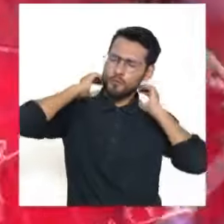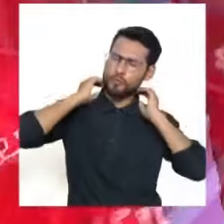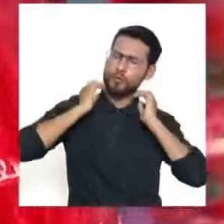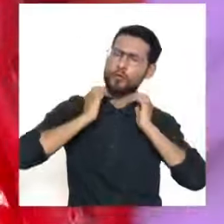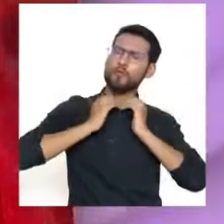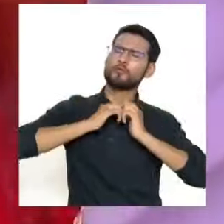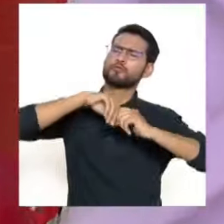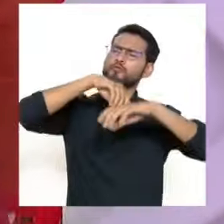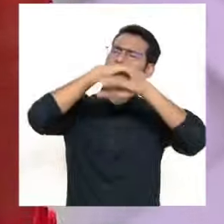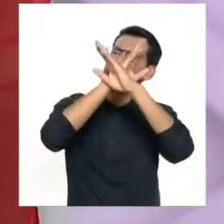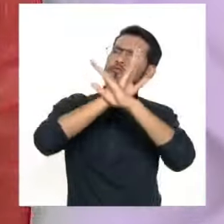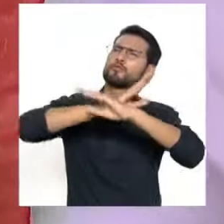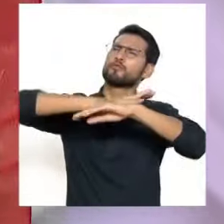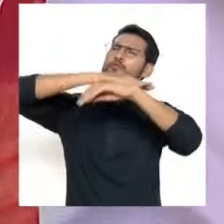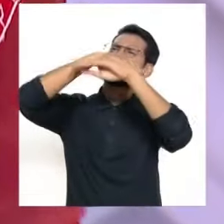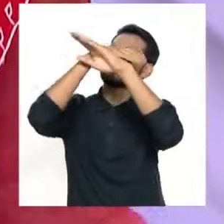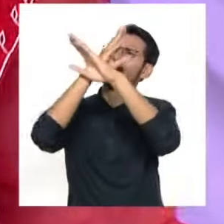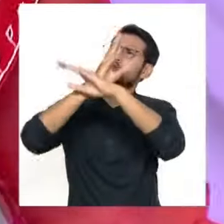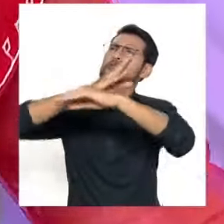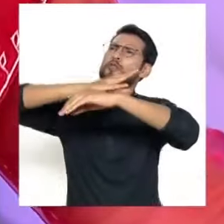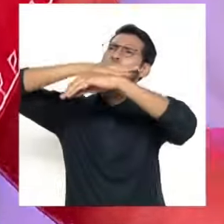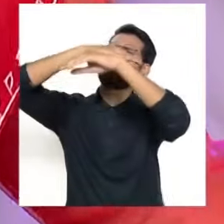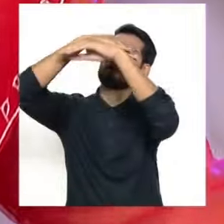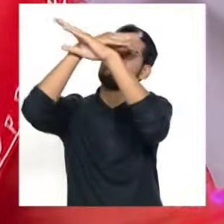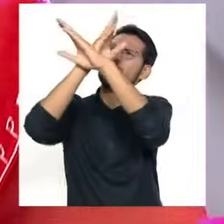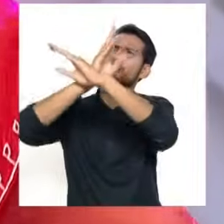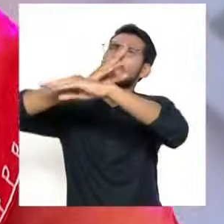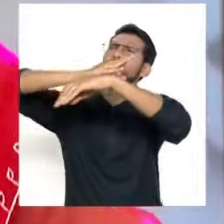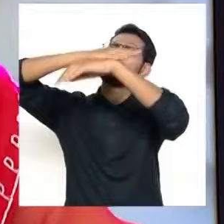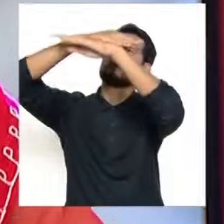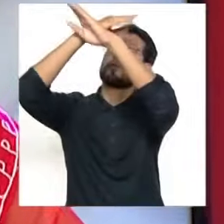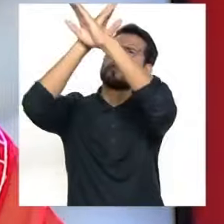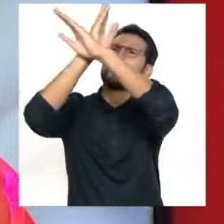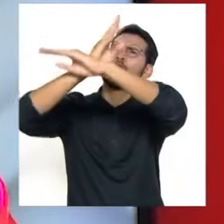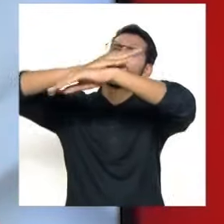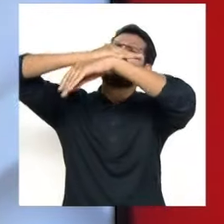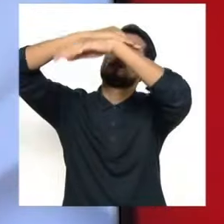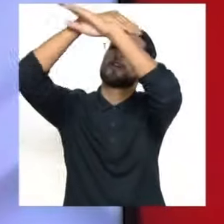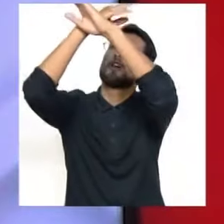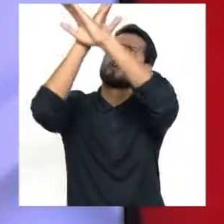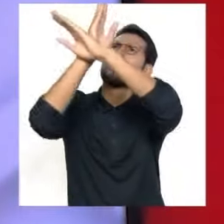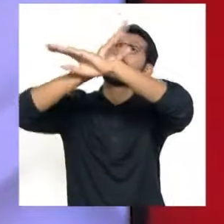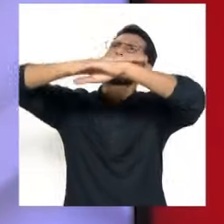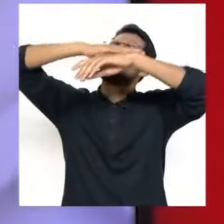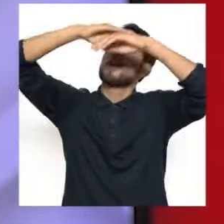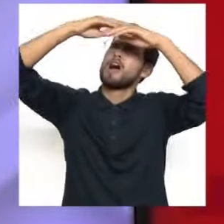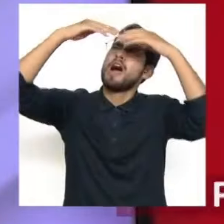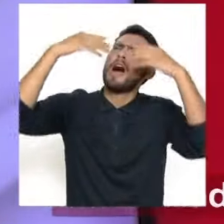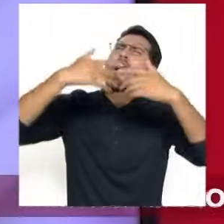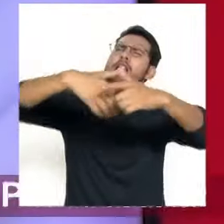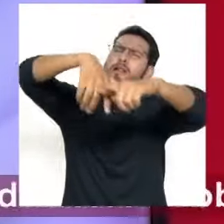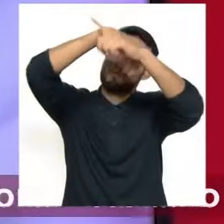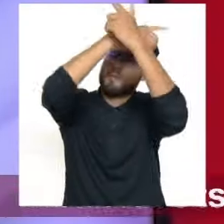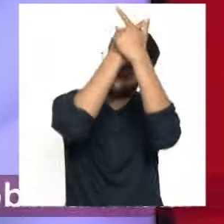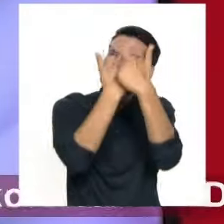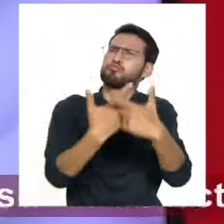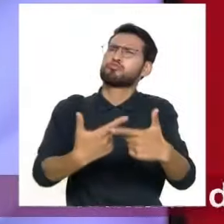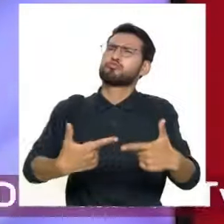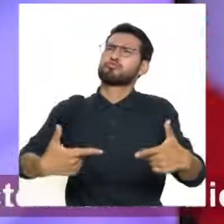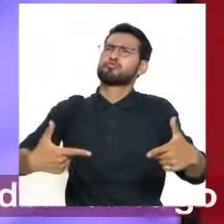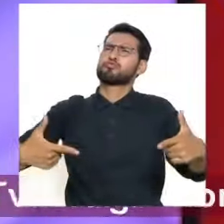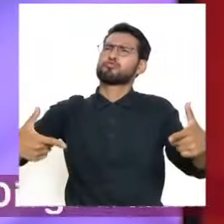conor la libertad de tu vuelo Inmortal